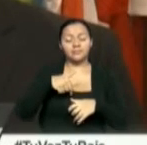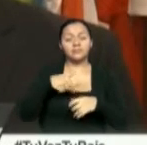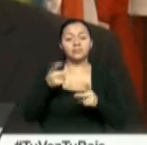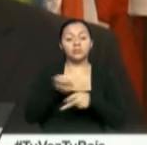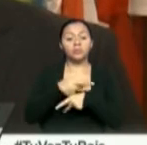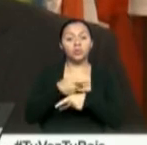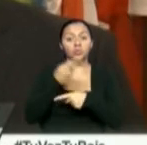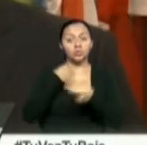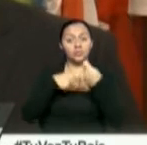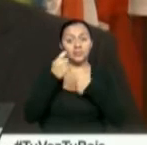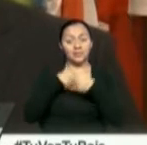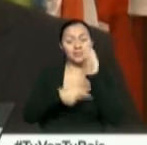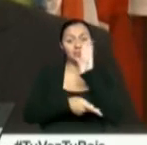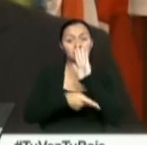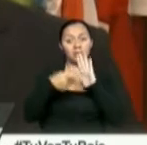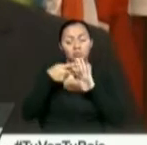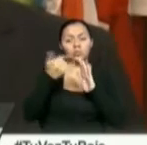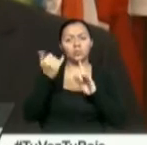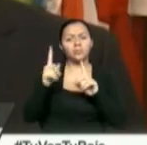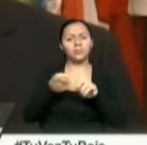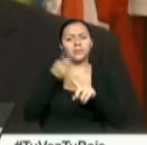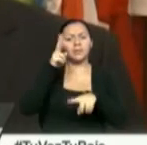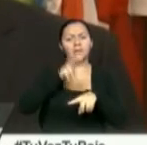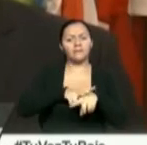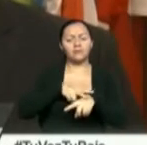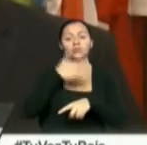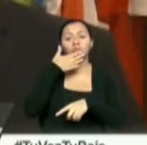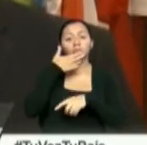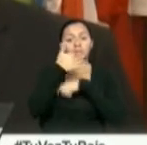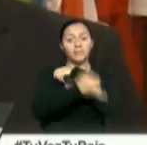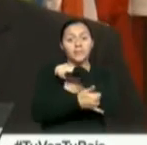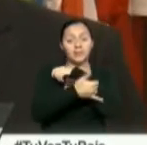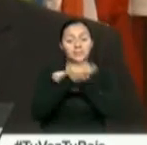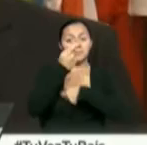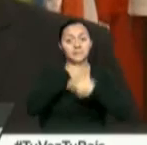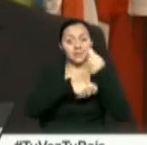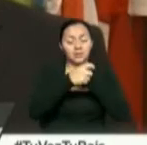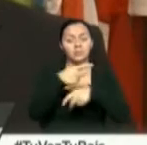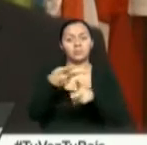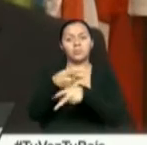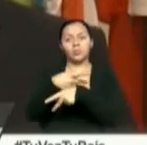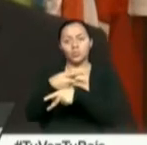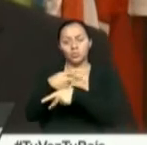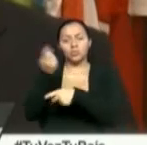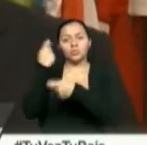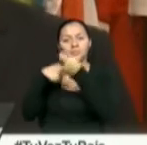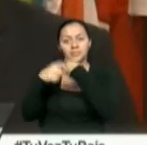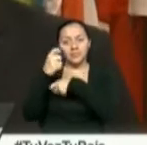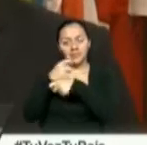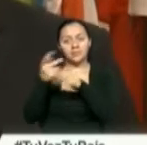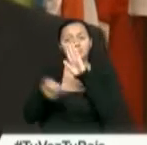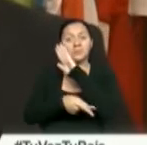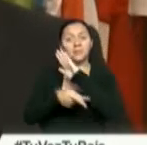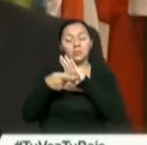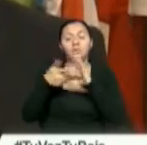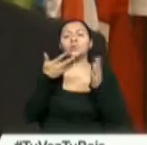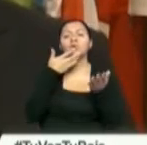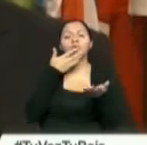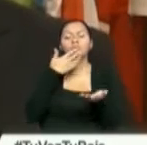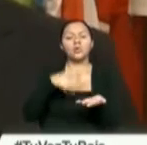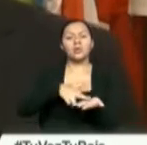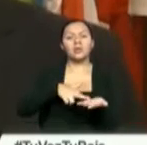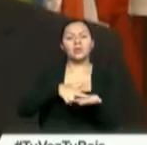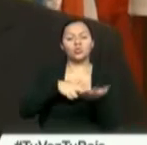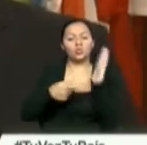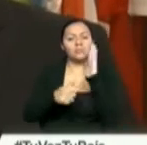productores exportadores de petróleos la primera vez que tantos países productores exportadores de petróleo se reúnen en un lugar a